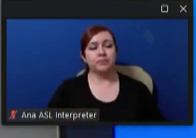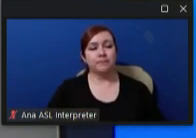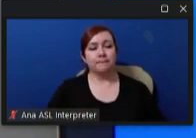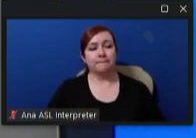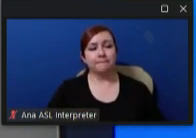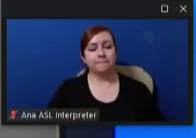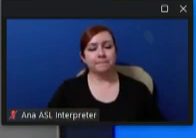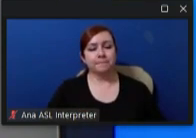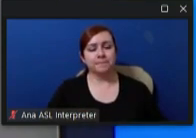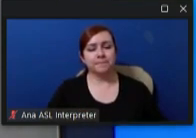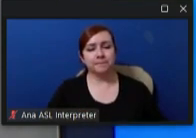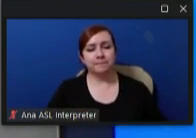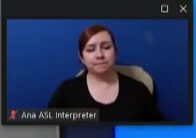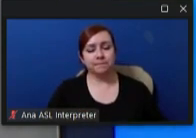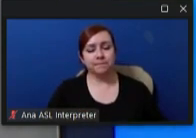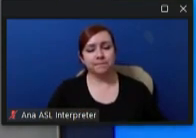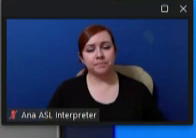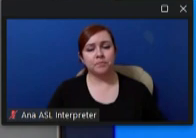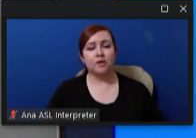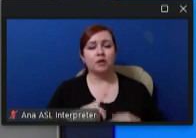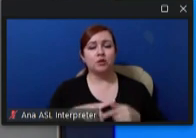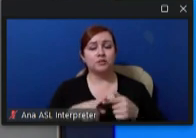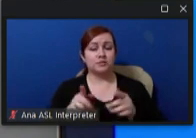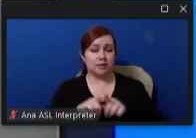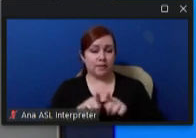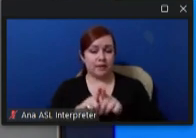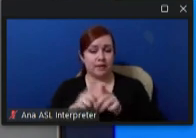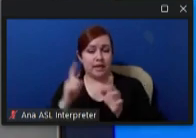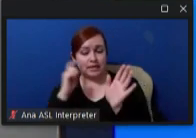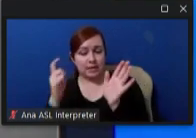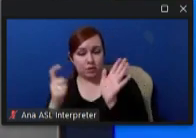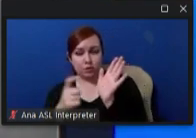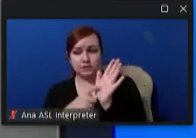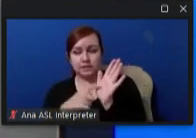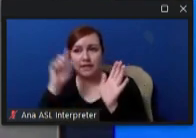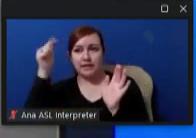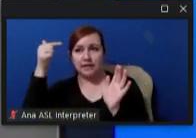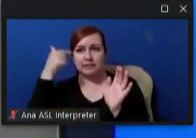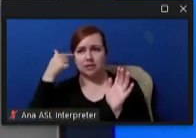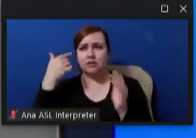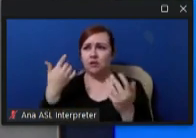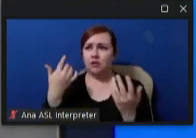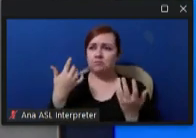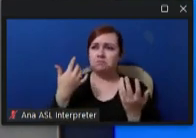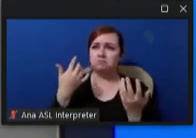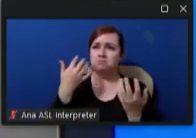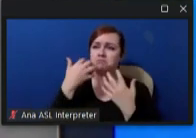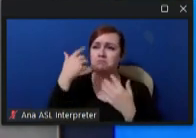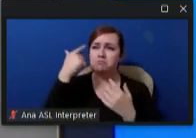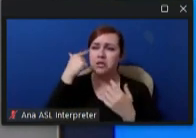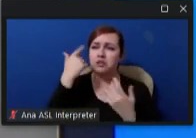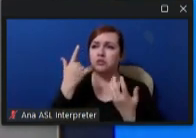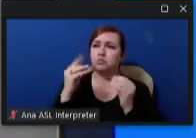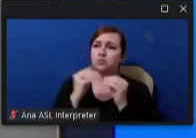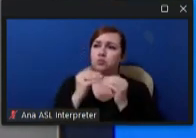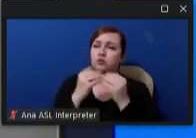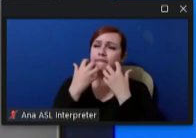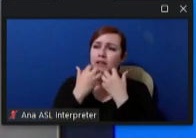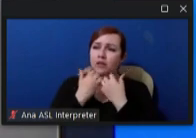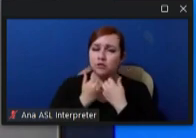de punto de partida, que es reconocida por el Estado y me parece algo muy valioso que lo hayan reconocido y que